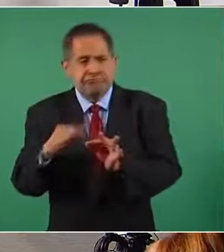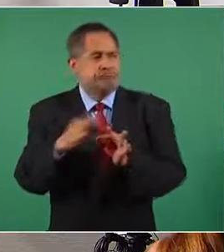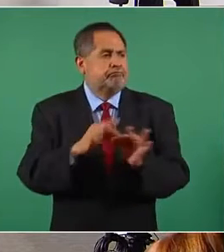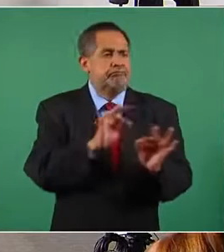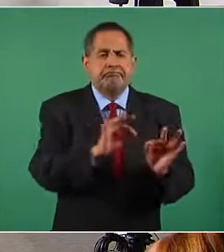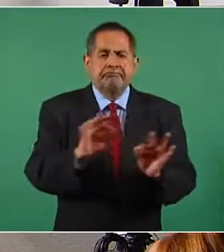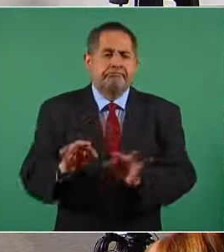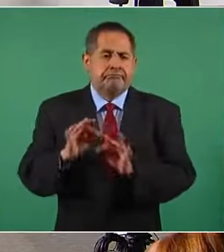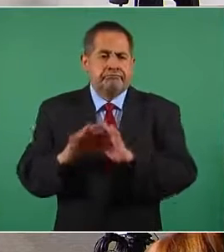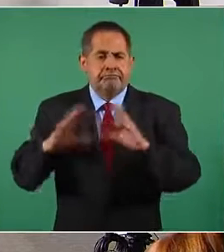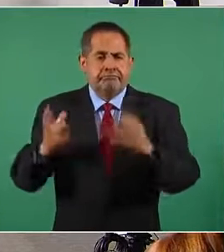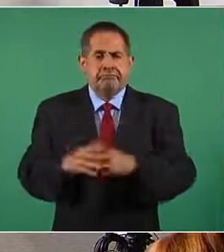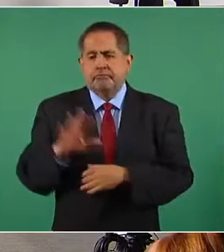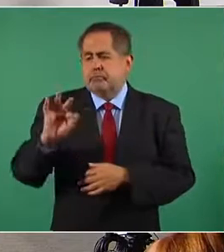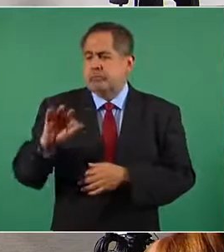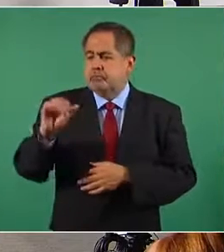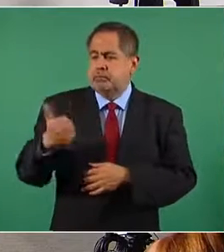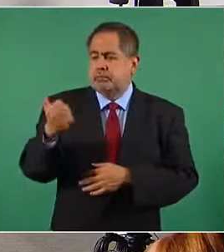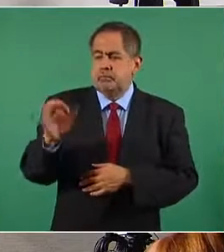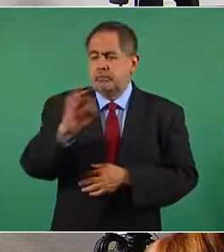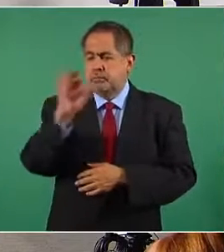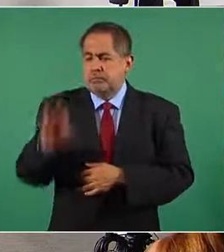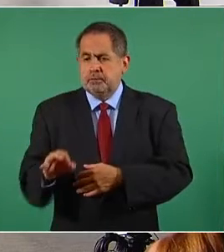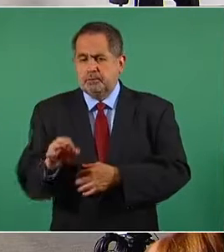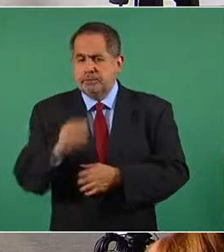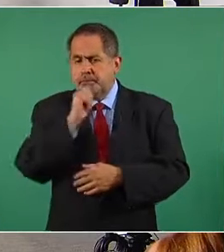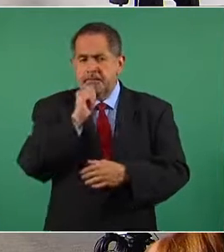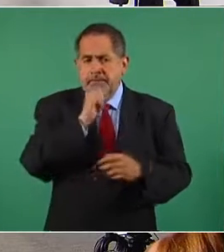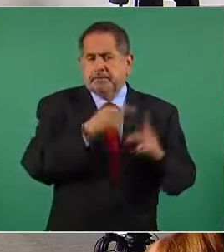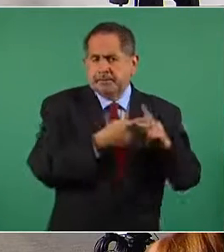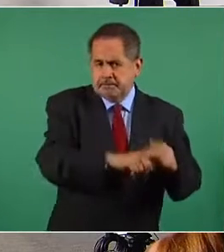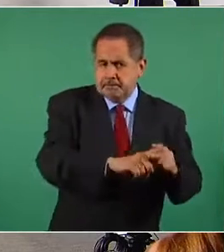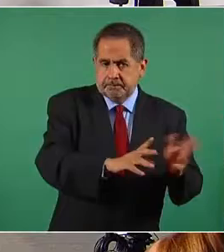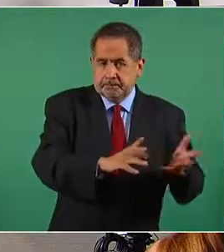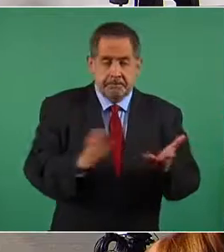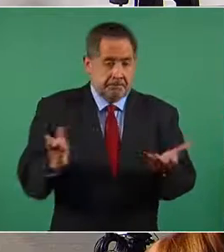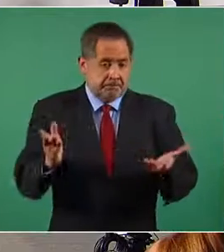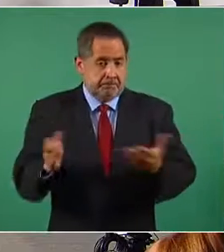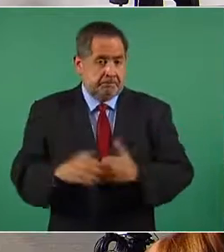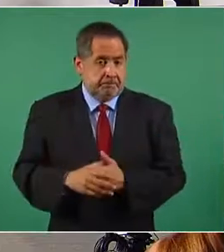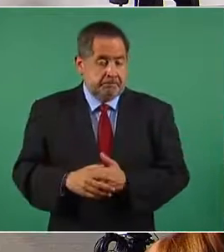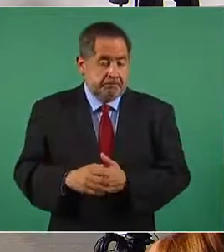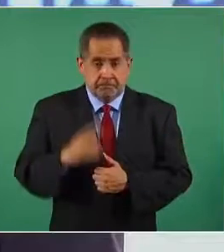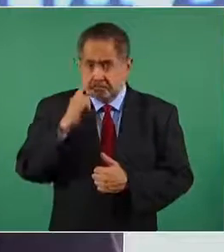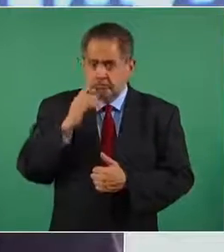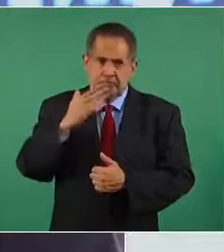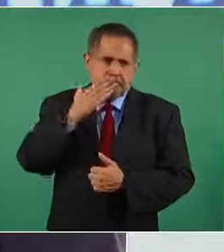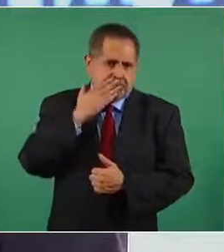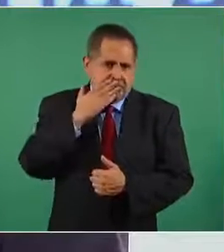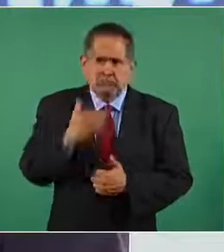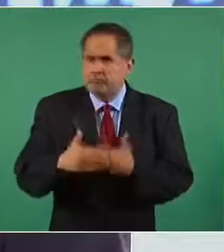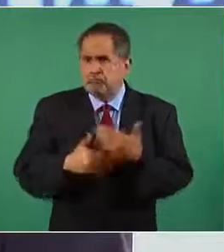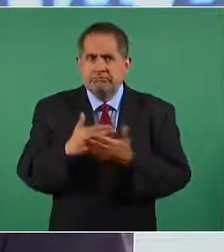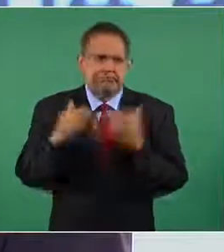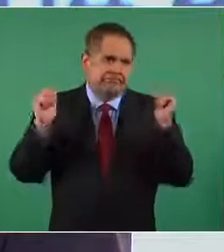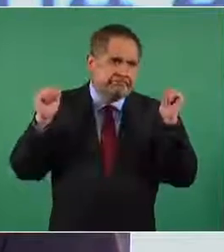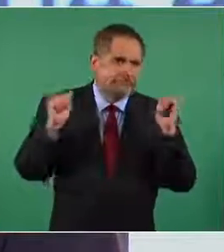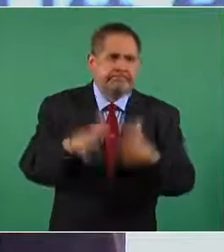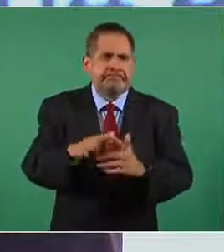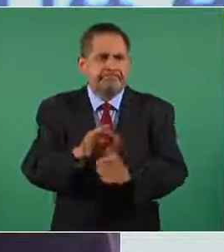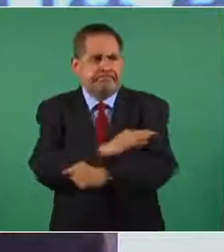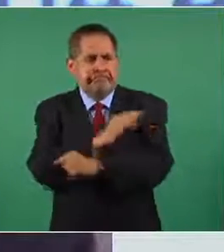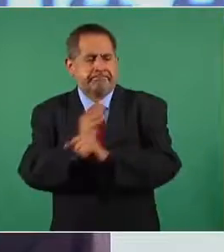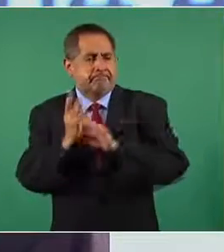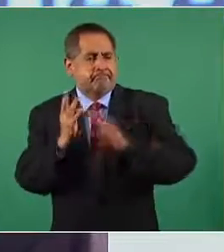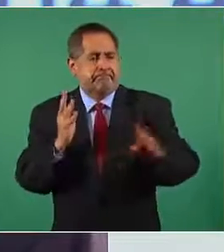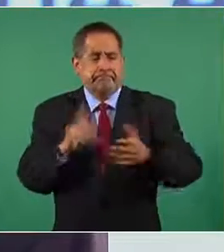y 46% son esquemas de reciente inicio. Lo que se puede notar es un gran entusiasmo, una gran afluencia de las